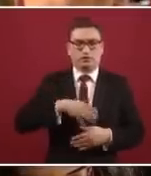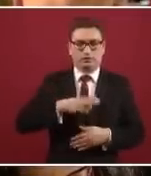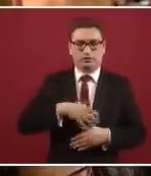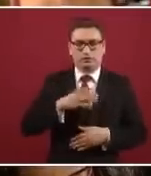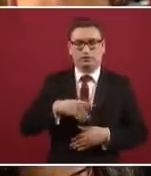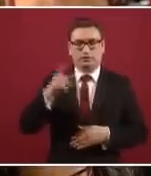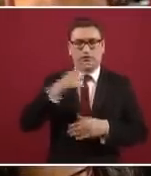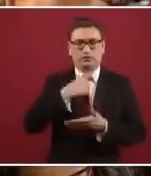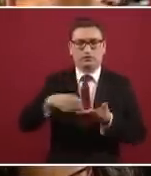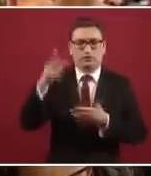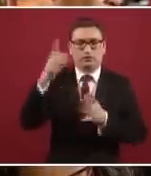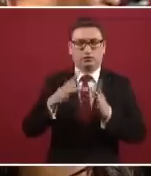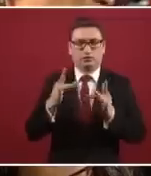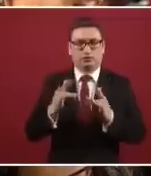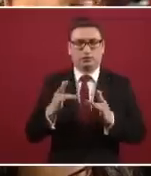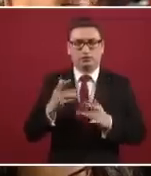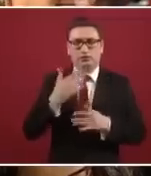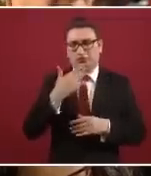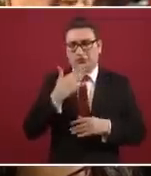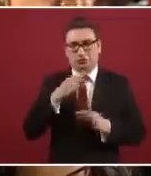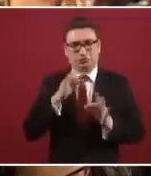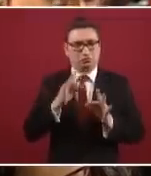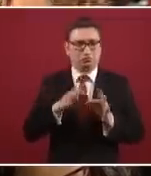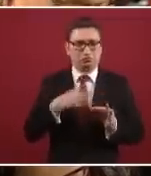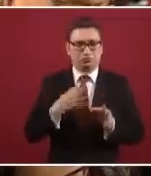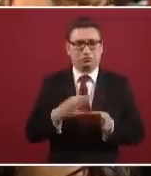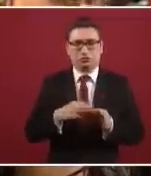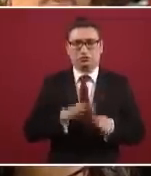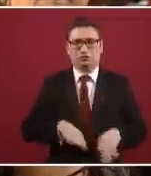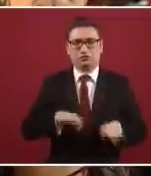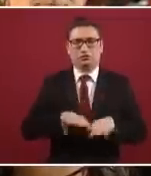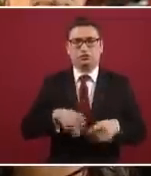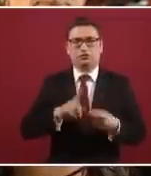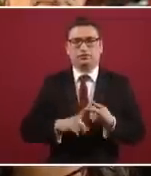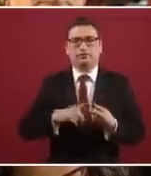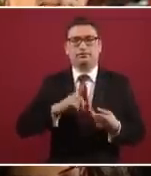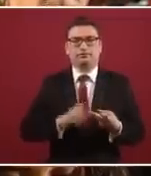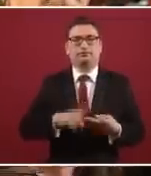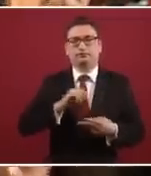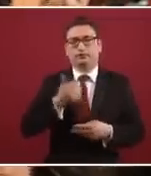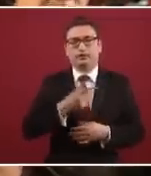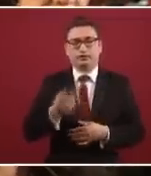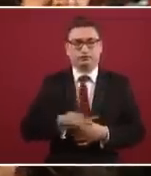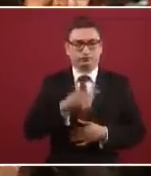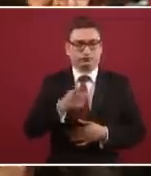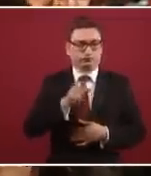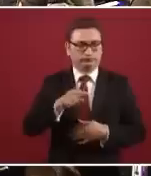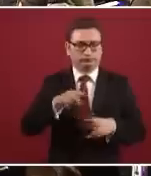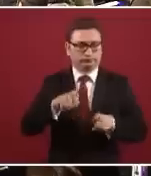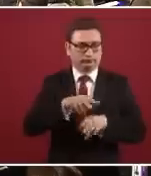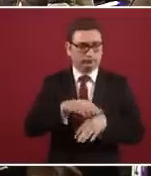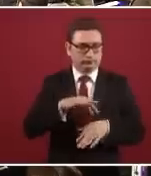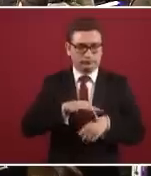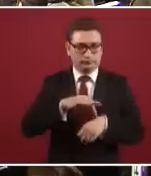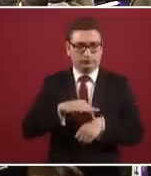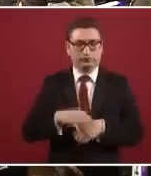y que ya está salvada esa parte, muy importante. Mi pregunta es del ramo médico.